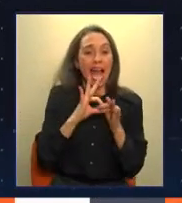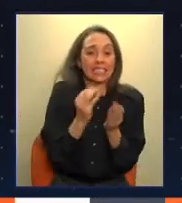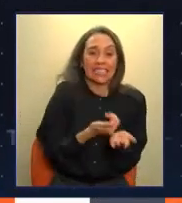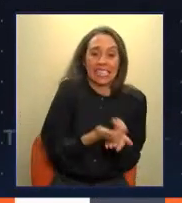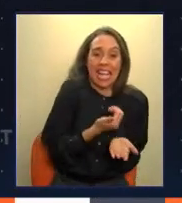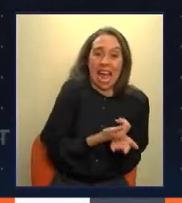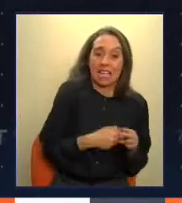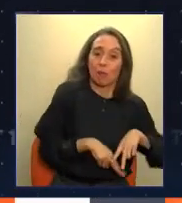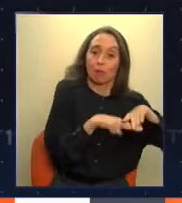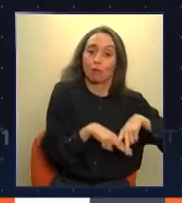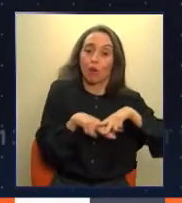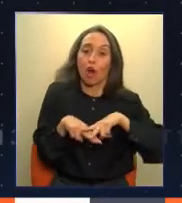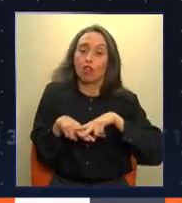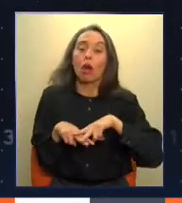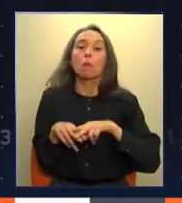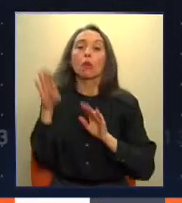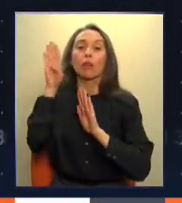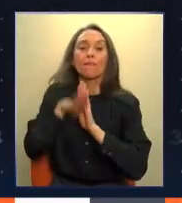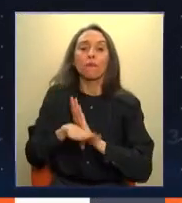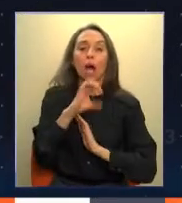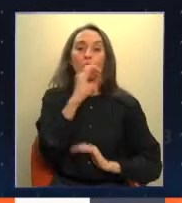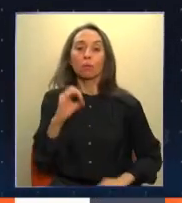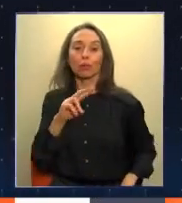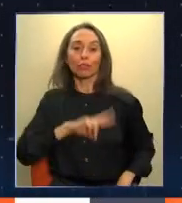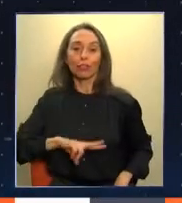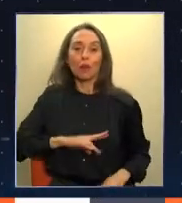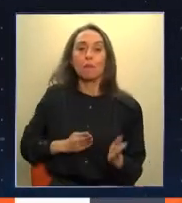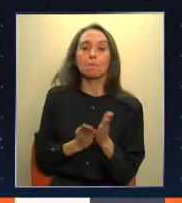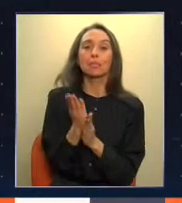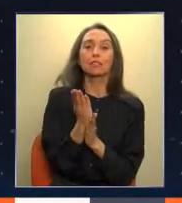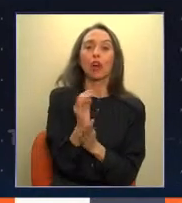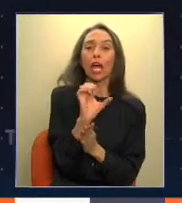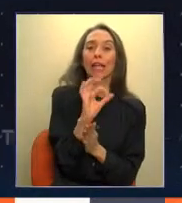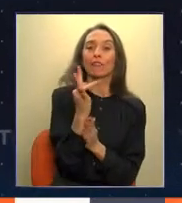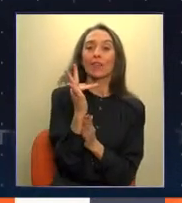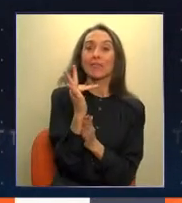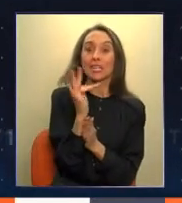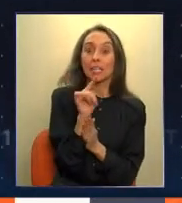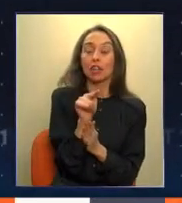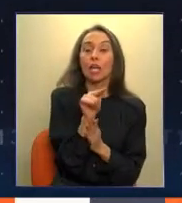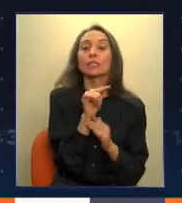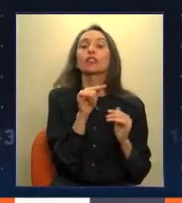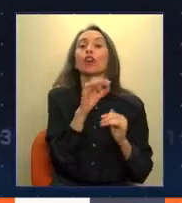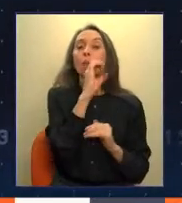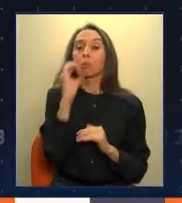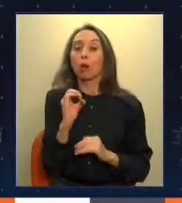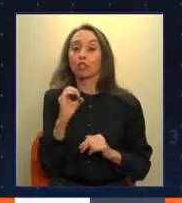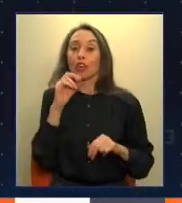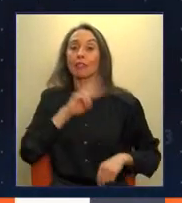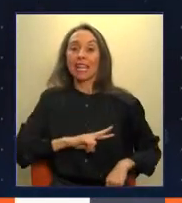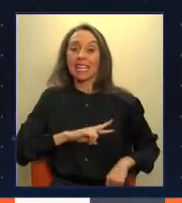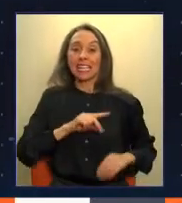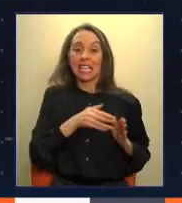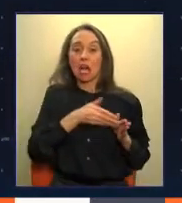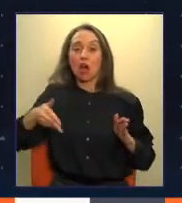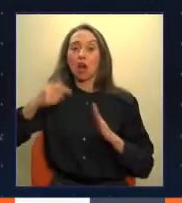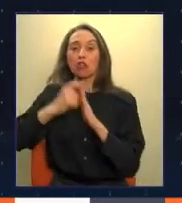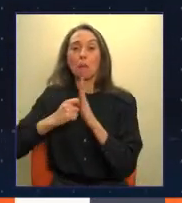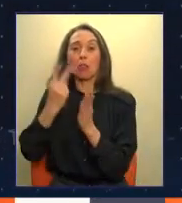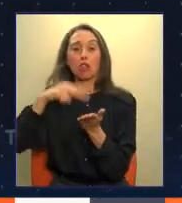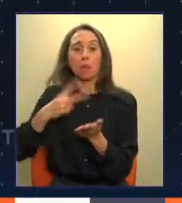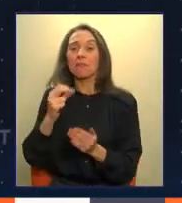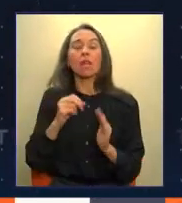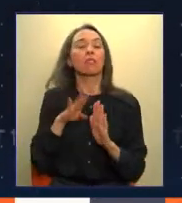estos fondos se debió por la baja tasa de interés que sobró al principio de año y esas tasas de 10 en mantenerse baja el resto del año 2020 por lo tanto